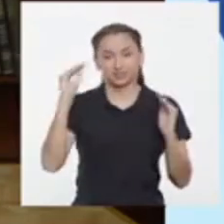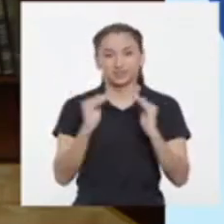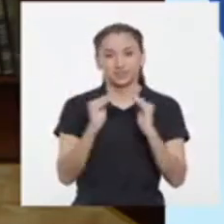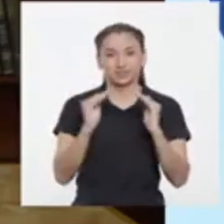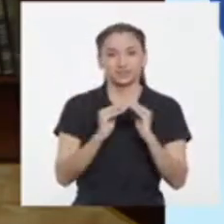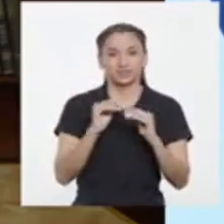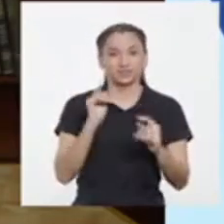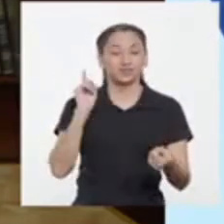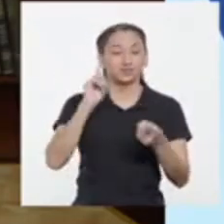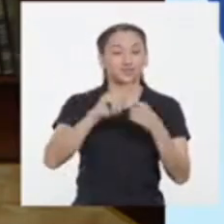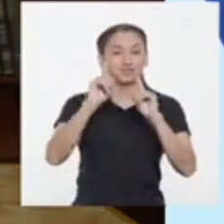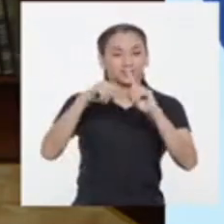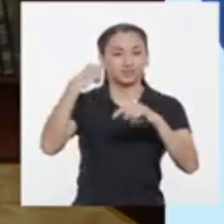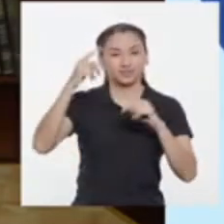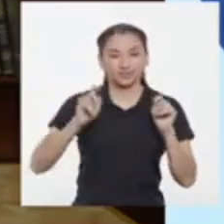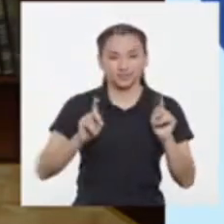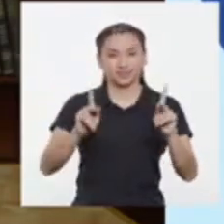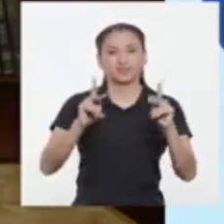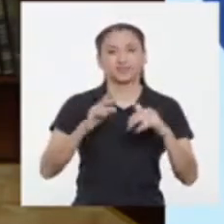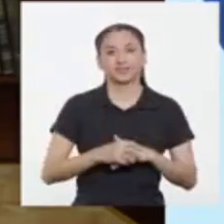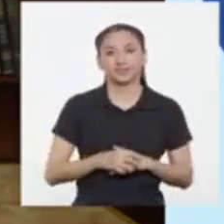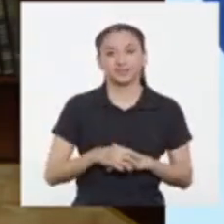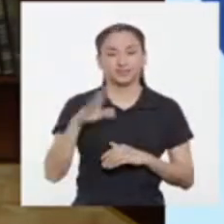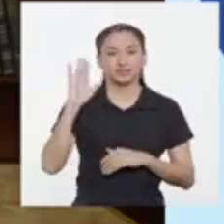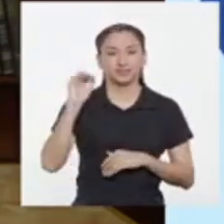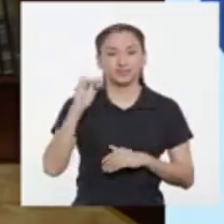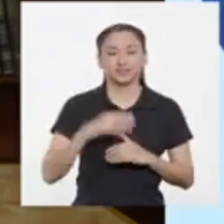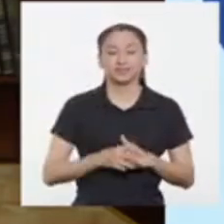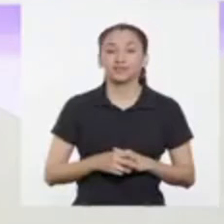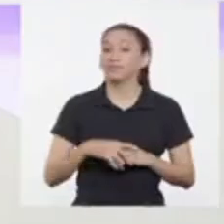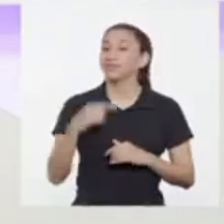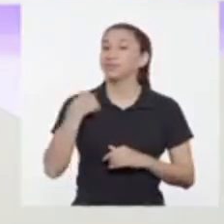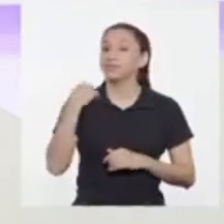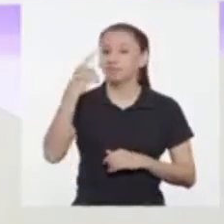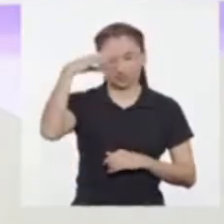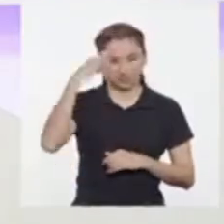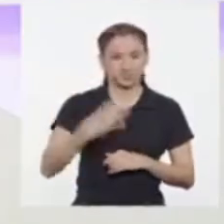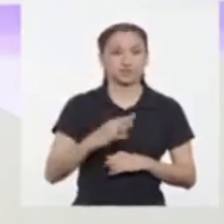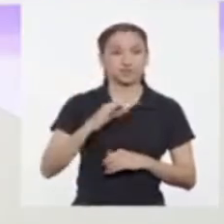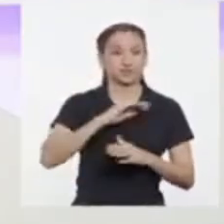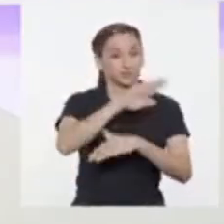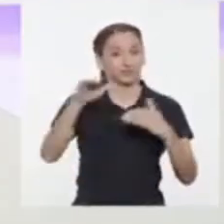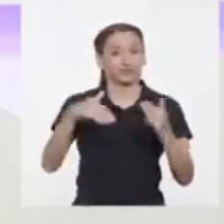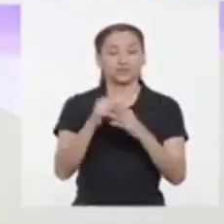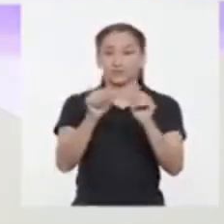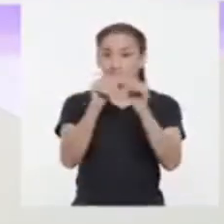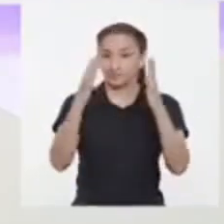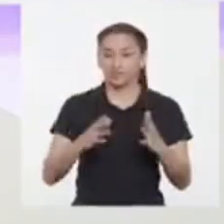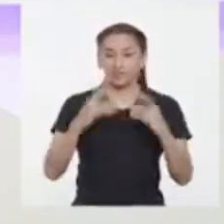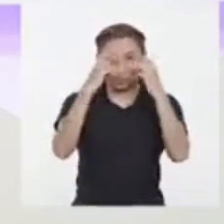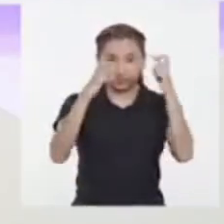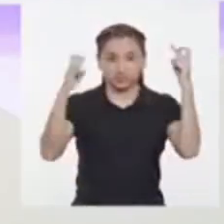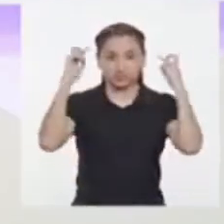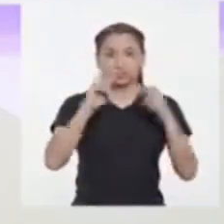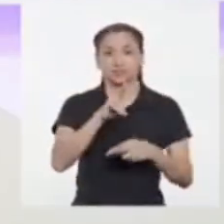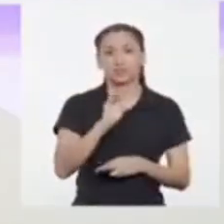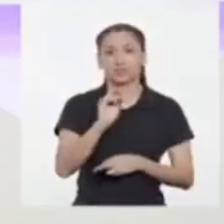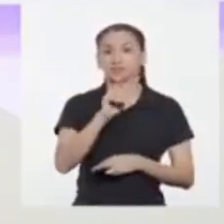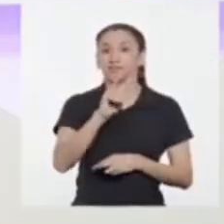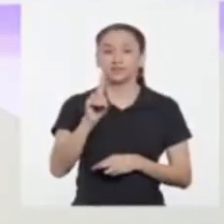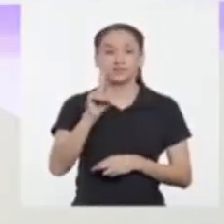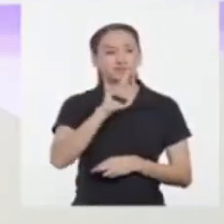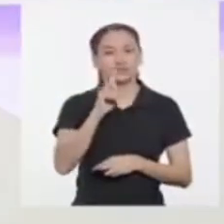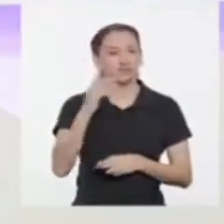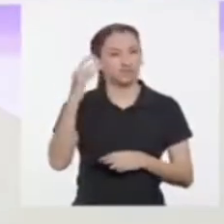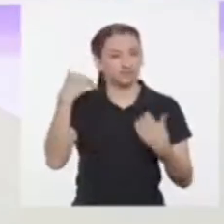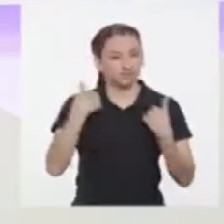Aprendo en Casa. Hasta una próxima oportunidad. Estoy segura de que las y los estudiantes de la promo